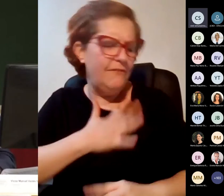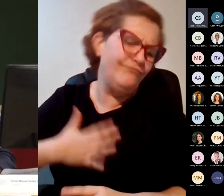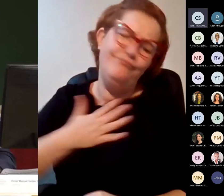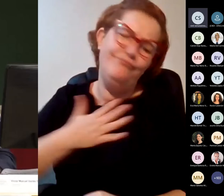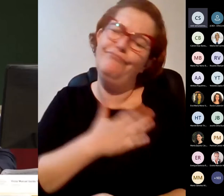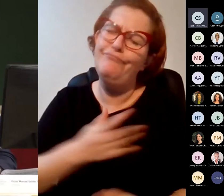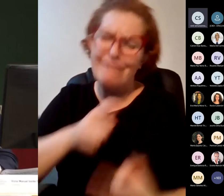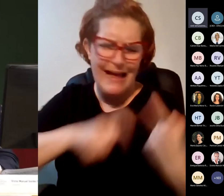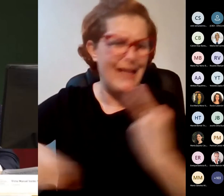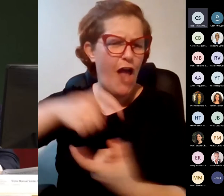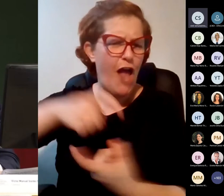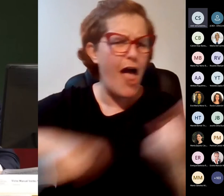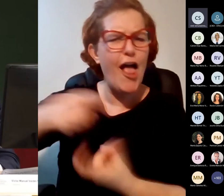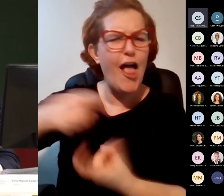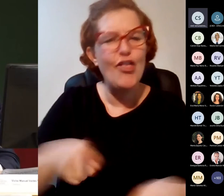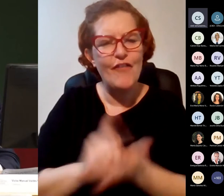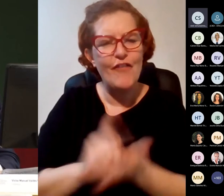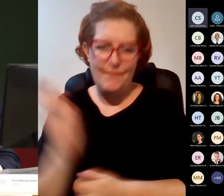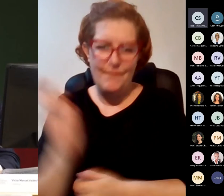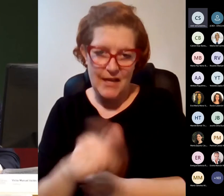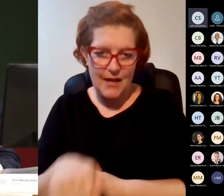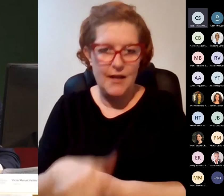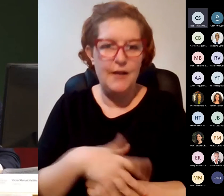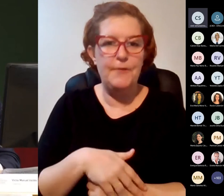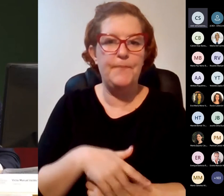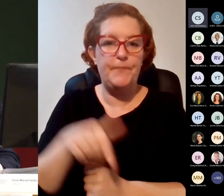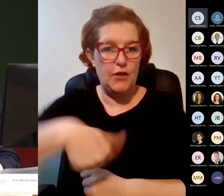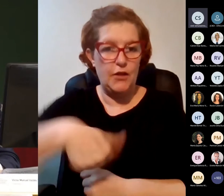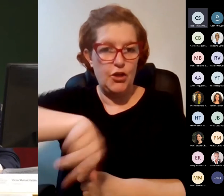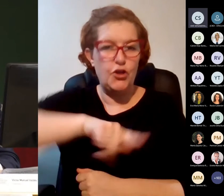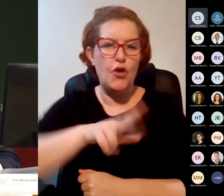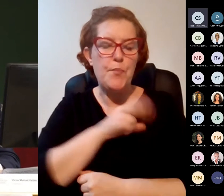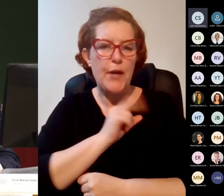año más aquí los premios